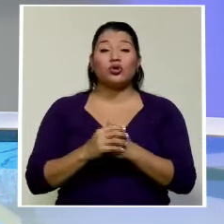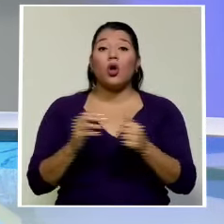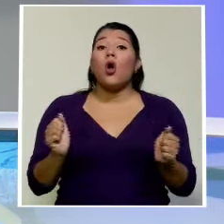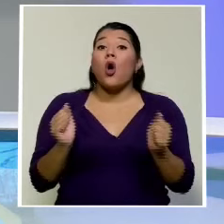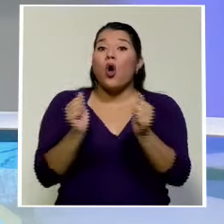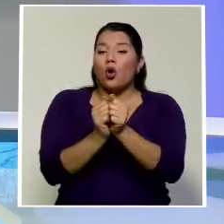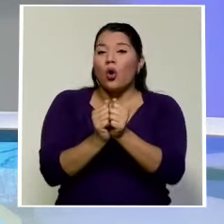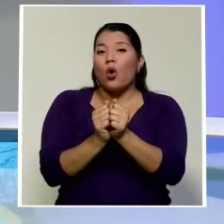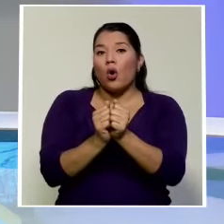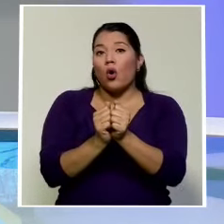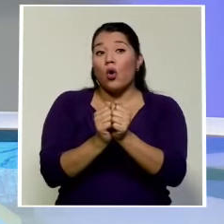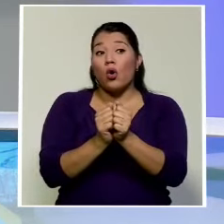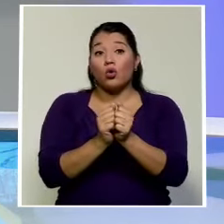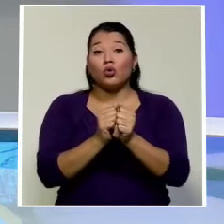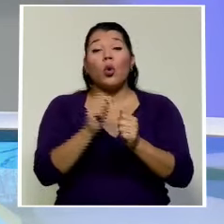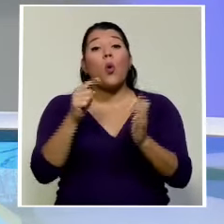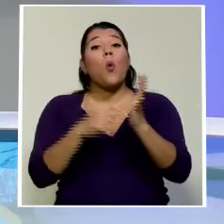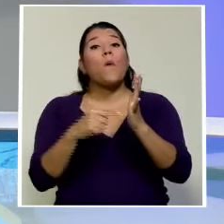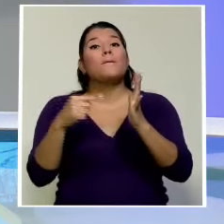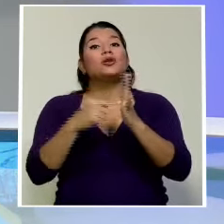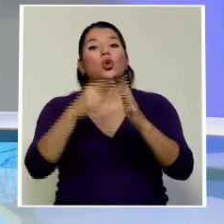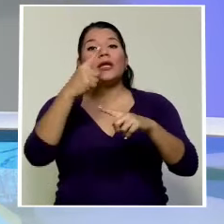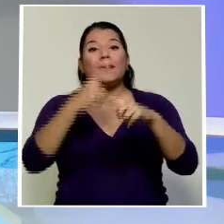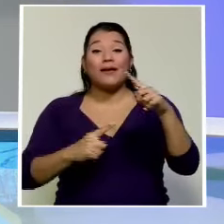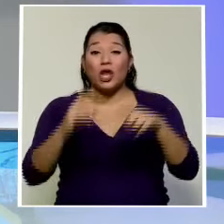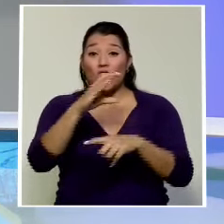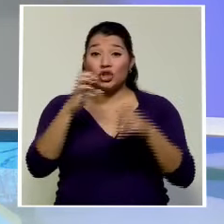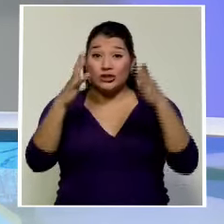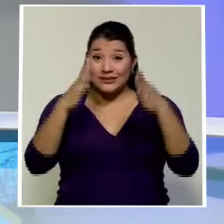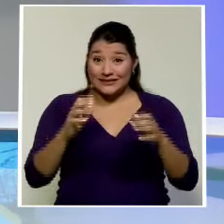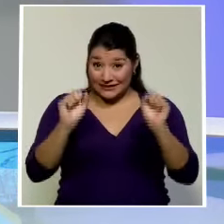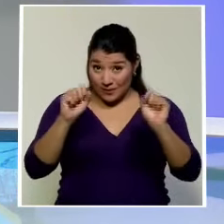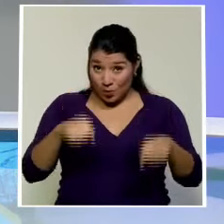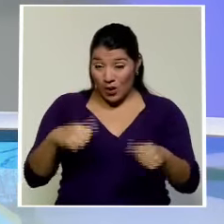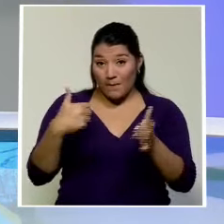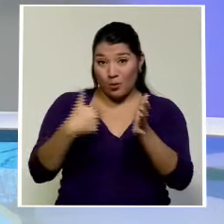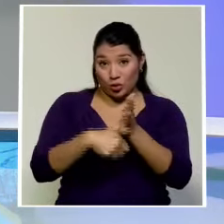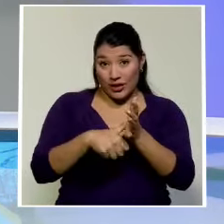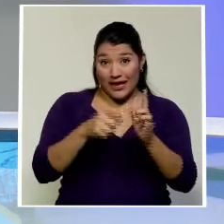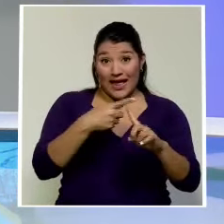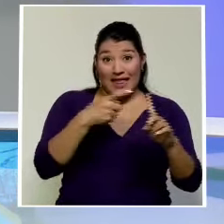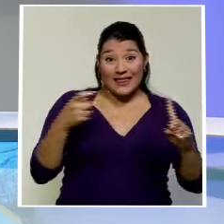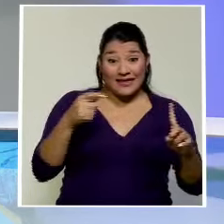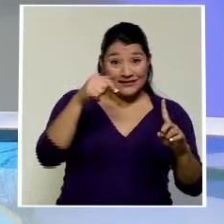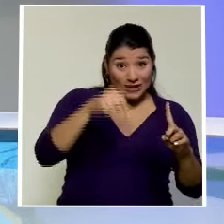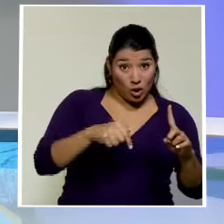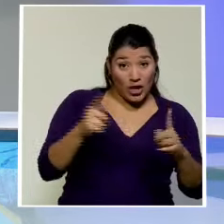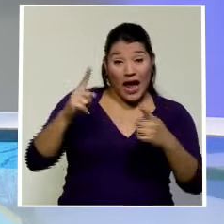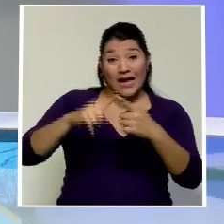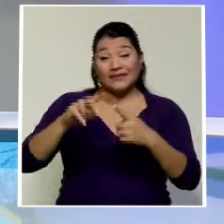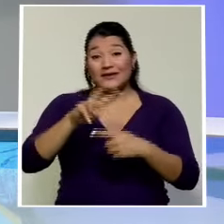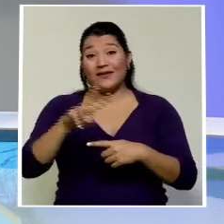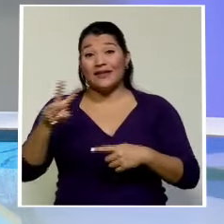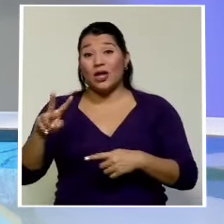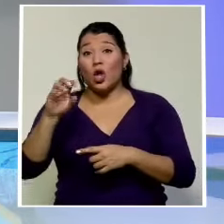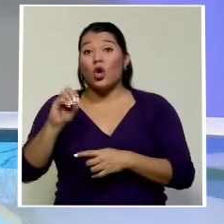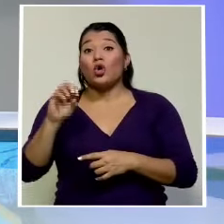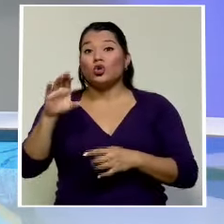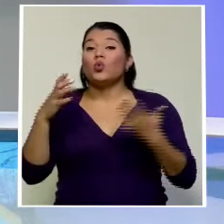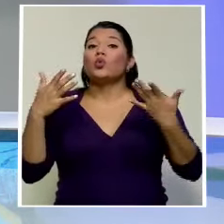que supera el 1,5 millones de costarricenses. A partir de hoy y hasta el próximo 22 de octubre,